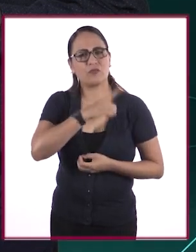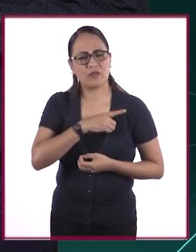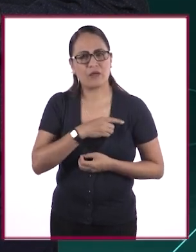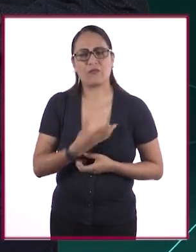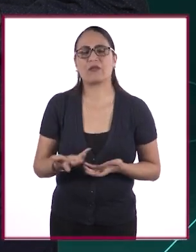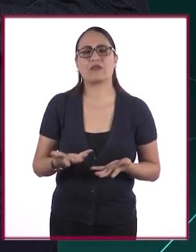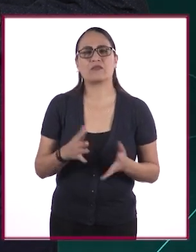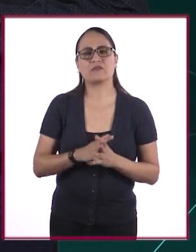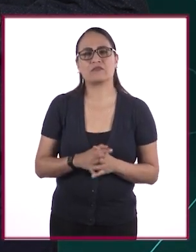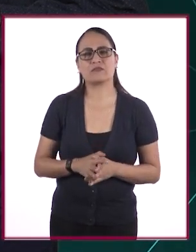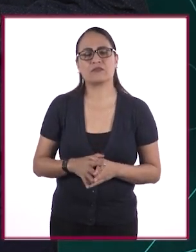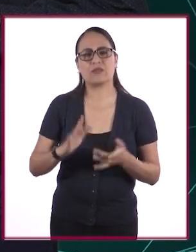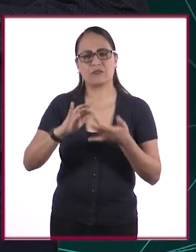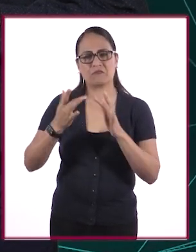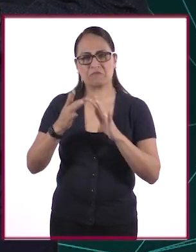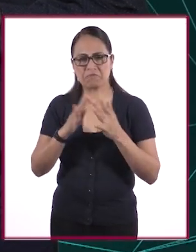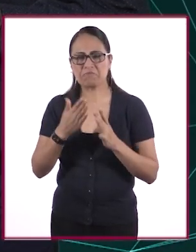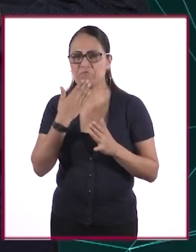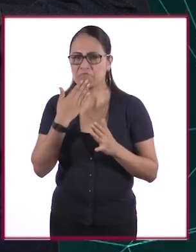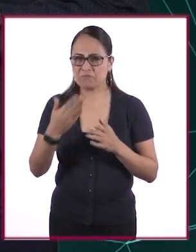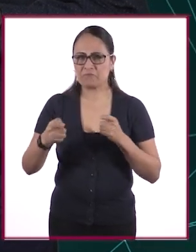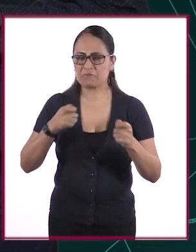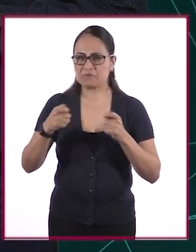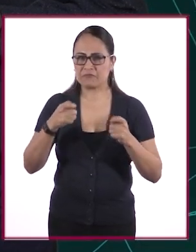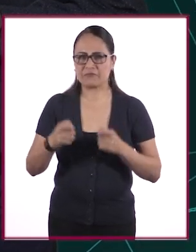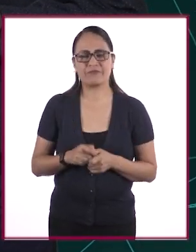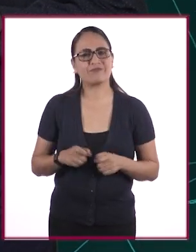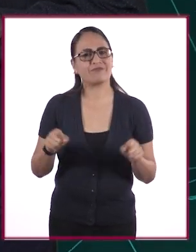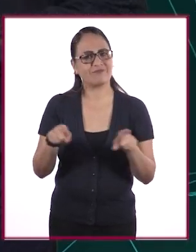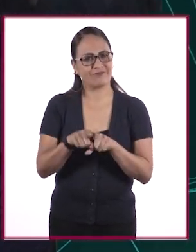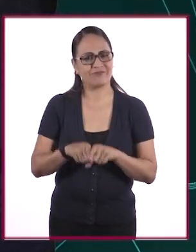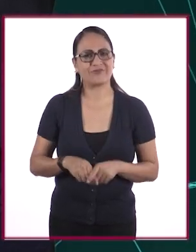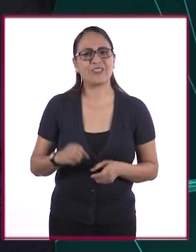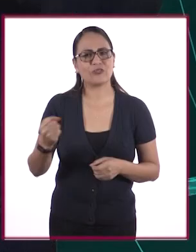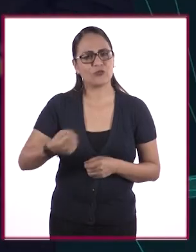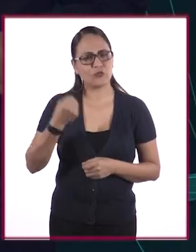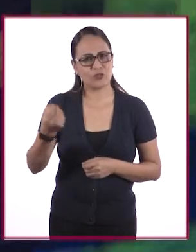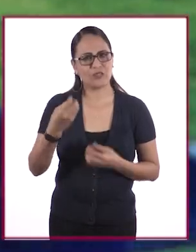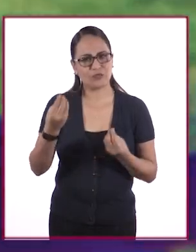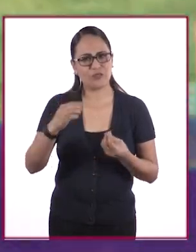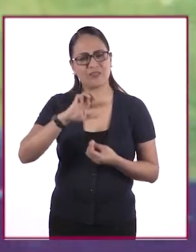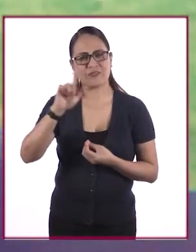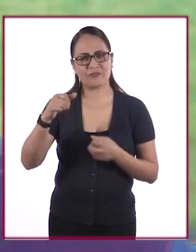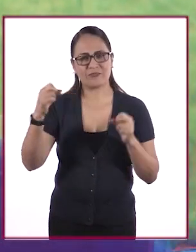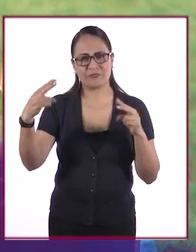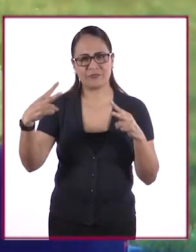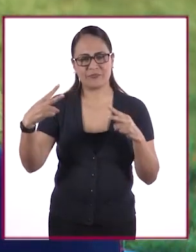tema Manejo Sano de Redes Sociales. Estamos en lo mismo. Mucha suerte y hasta la próxima.